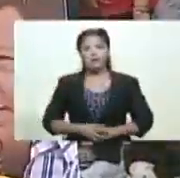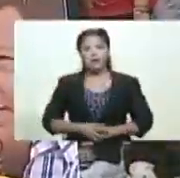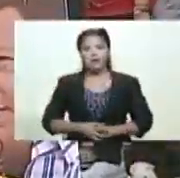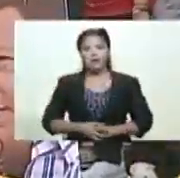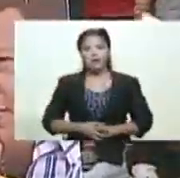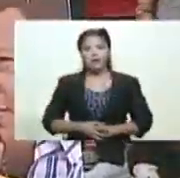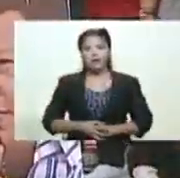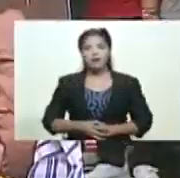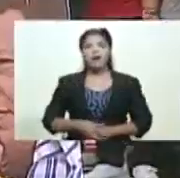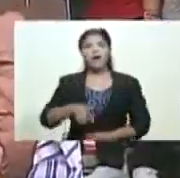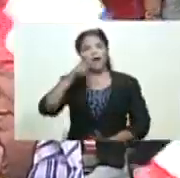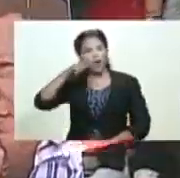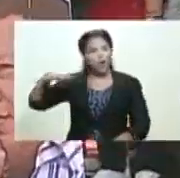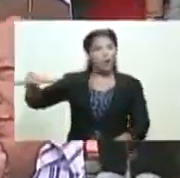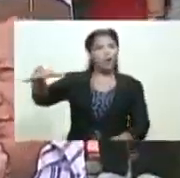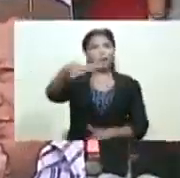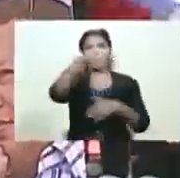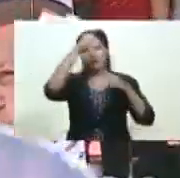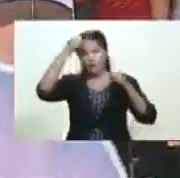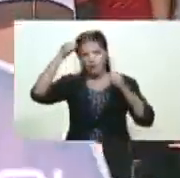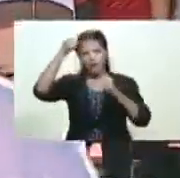¡Que viva el pueblo de a pie!